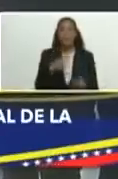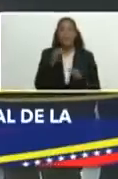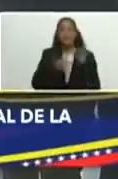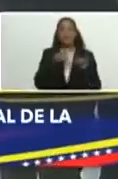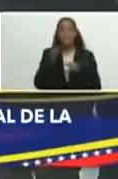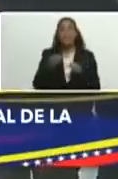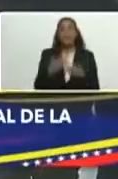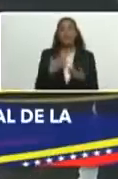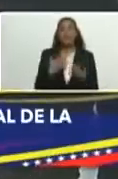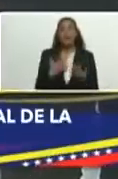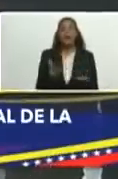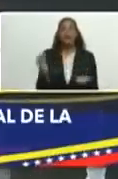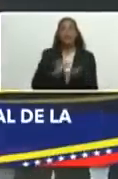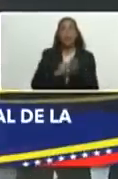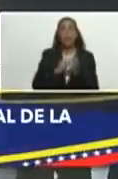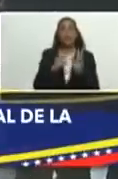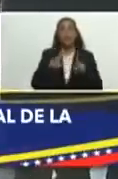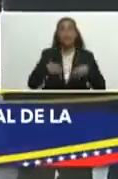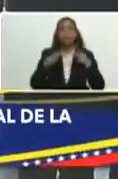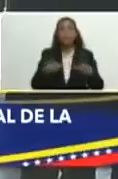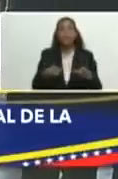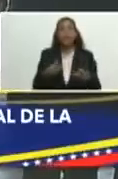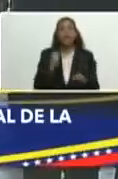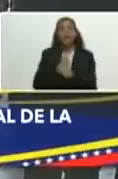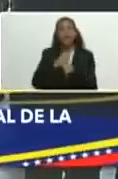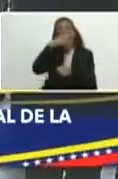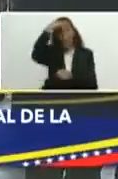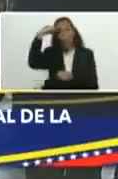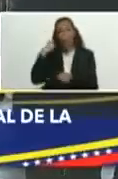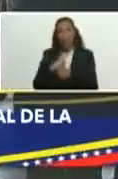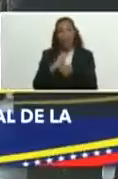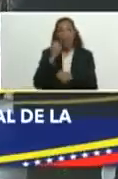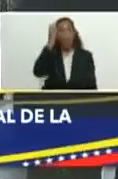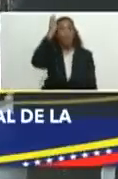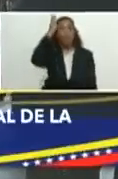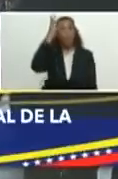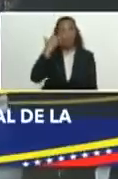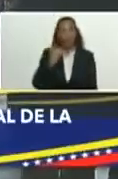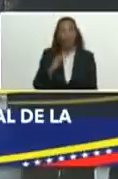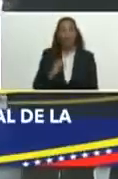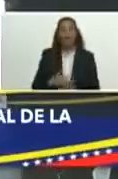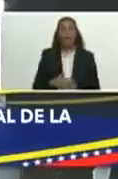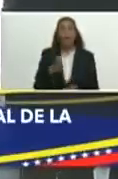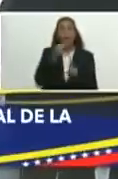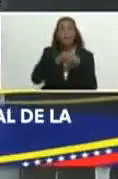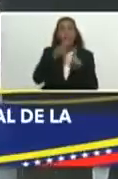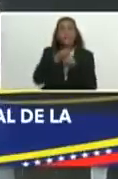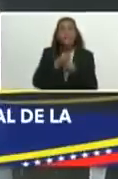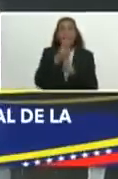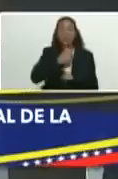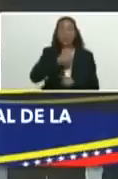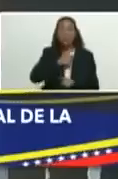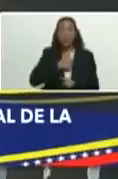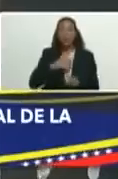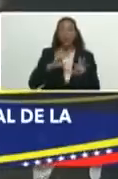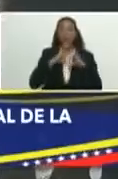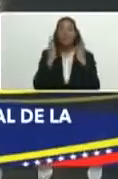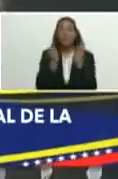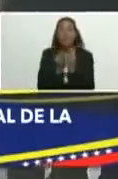astucia, con la fuerza de la clase obrera, el conocimiento de la clase obrera, la resistencia de la